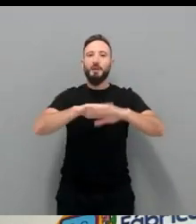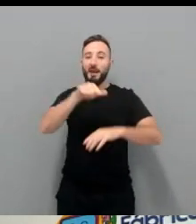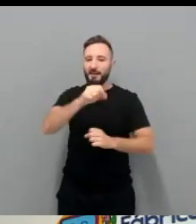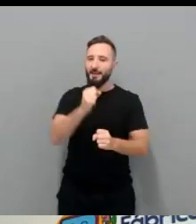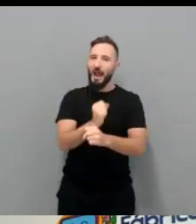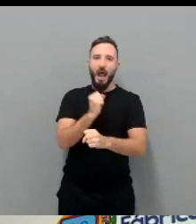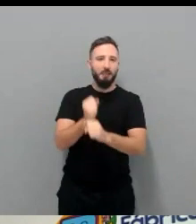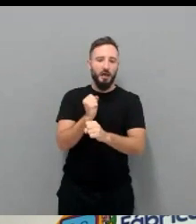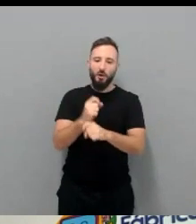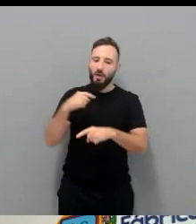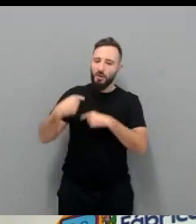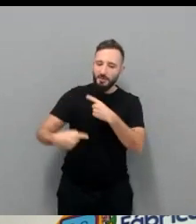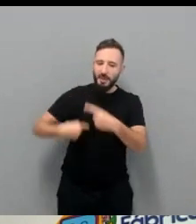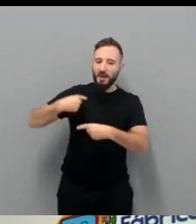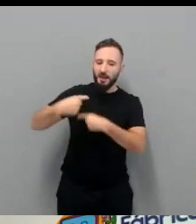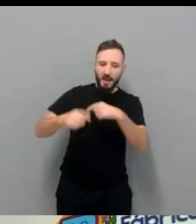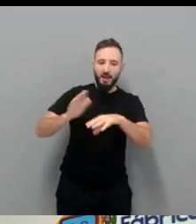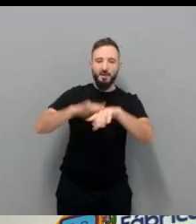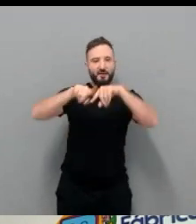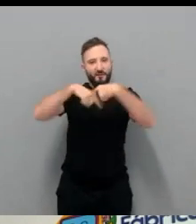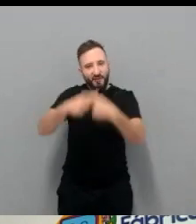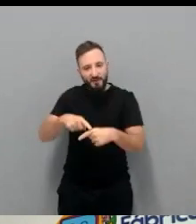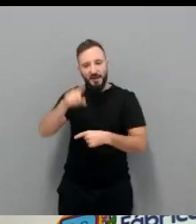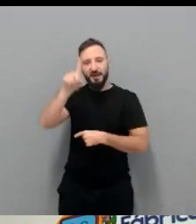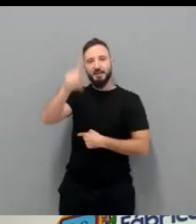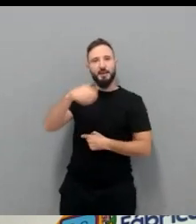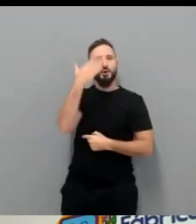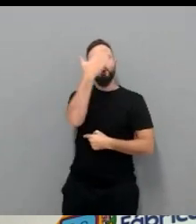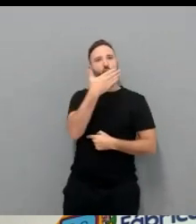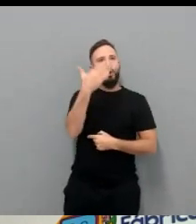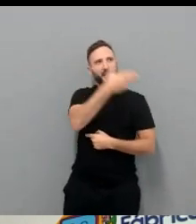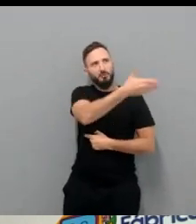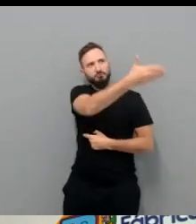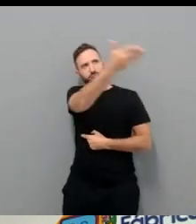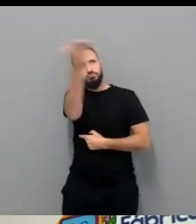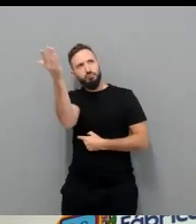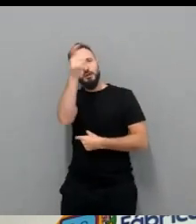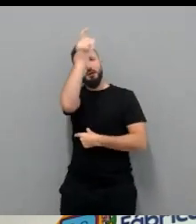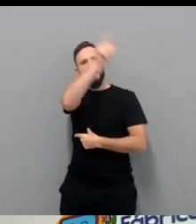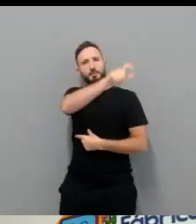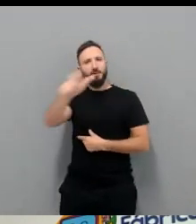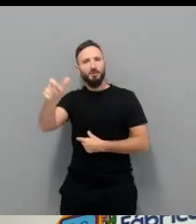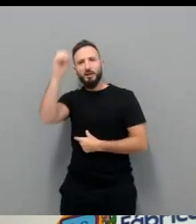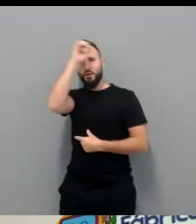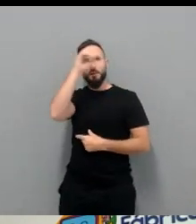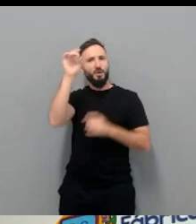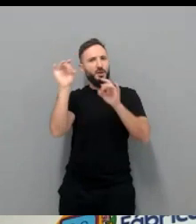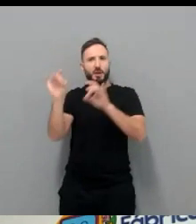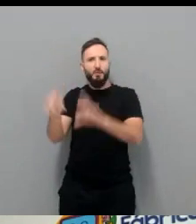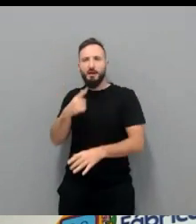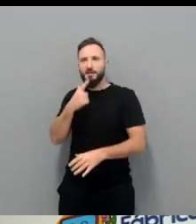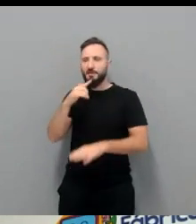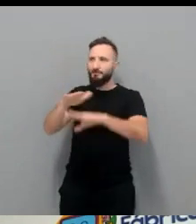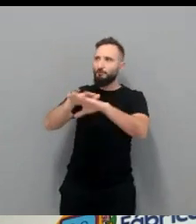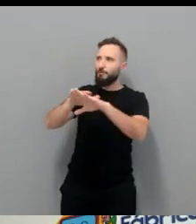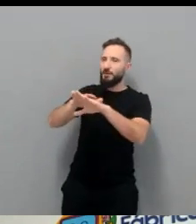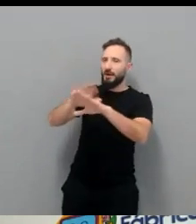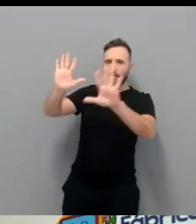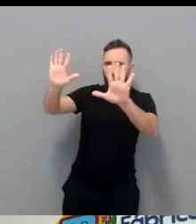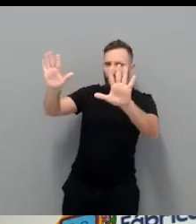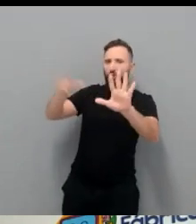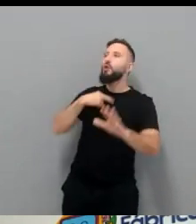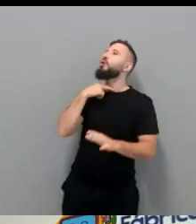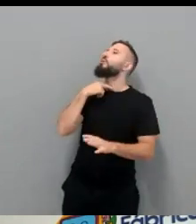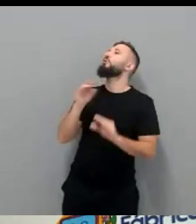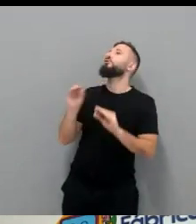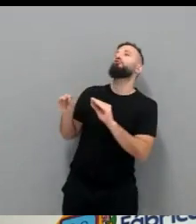día, tanto con las familias como también te encuentras en los coles, todavía te encuentras gente pues, que también opina así, de decir, no, o sea, esto es su voz, ¿no?